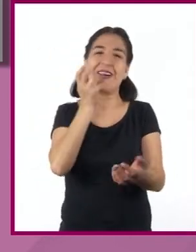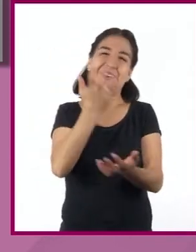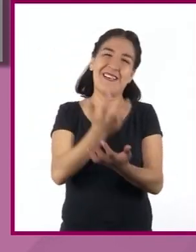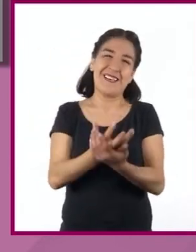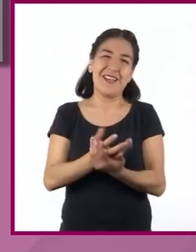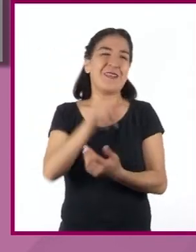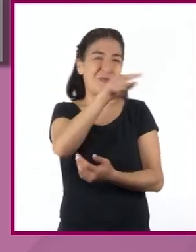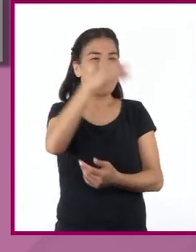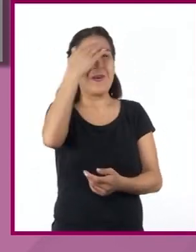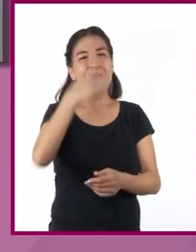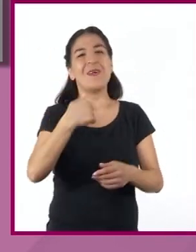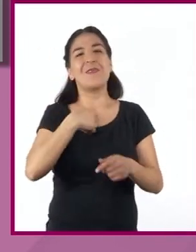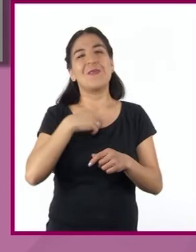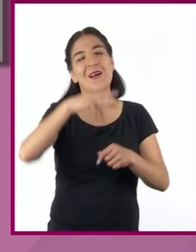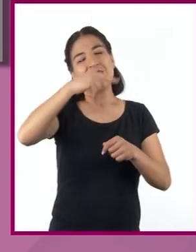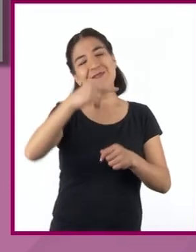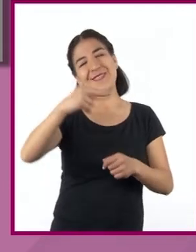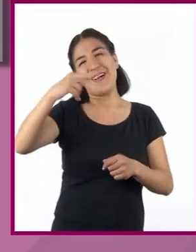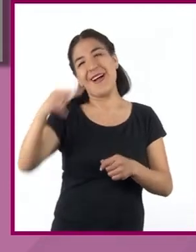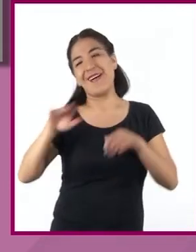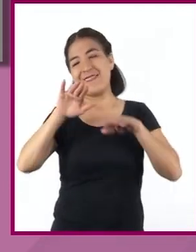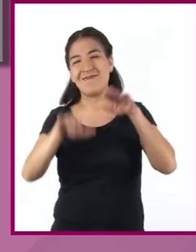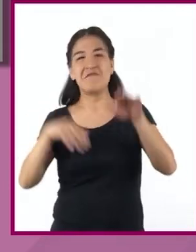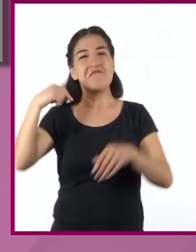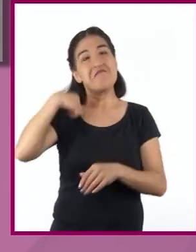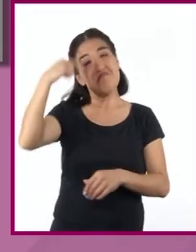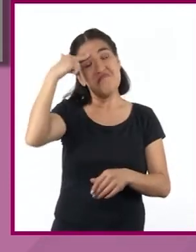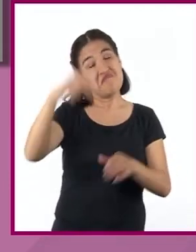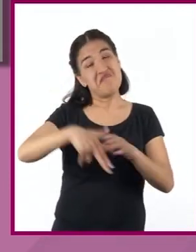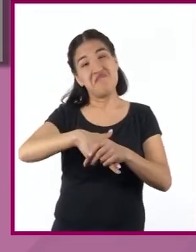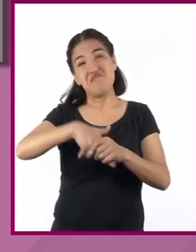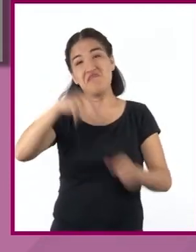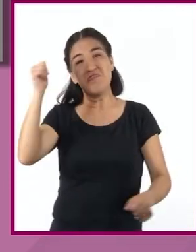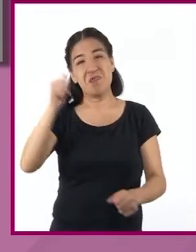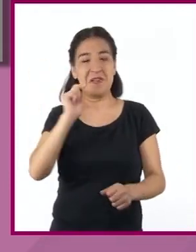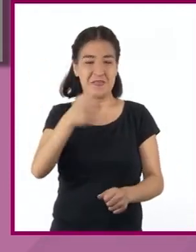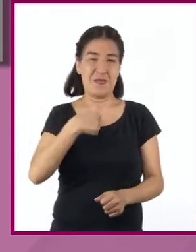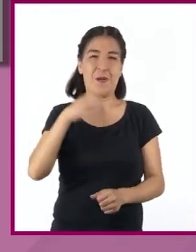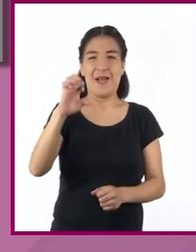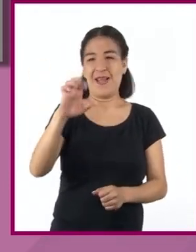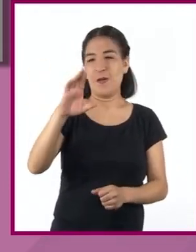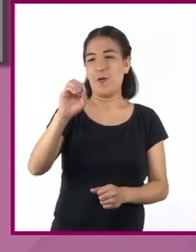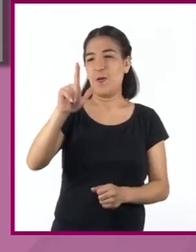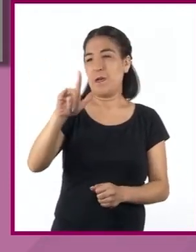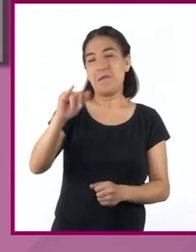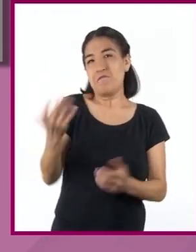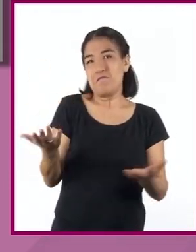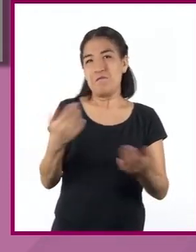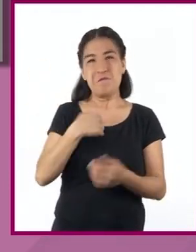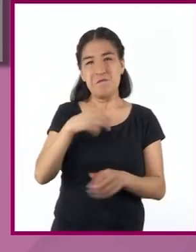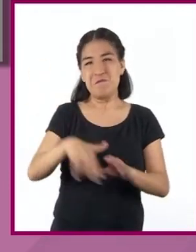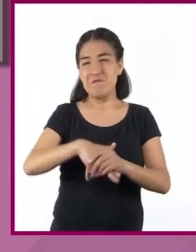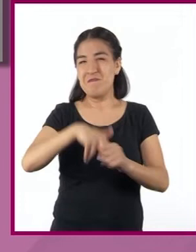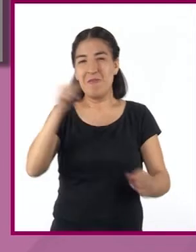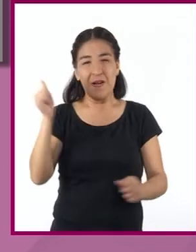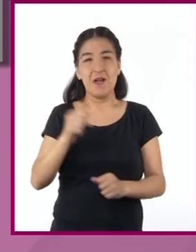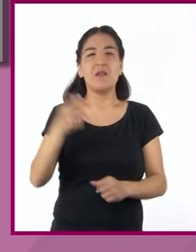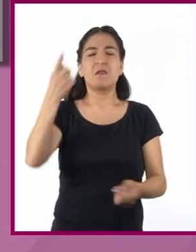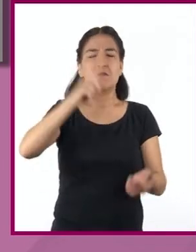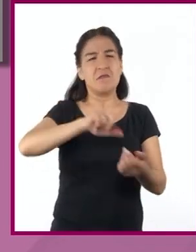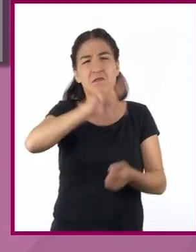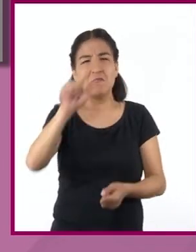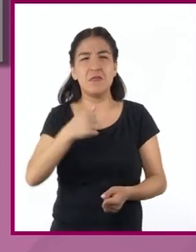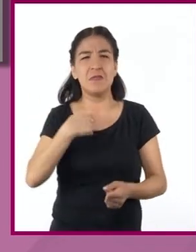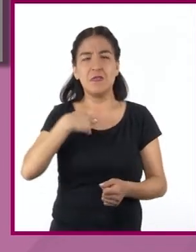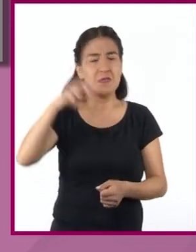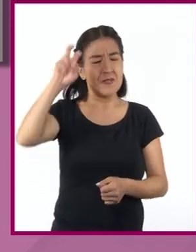saben, nadando sin pensar en nada, como la E. coli que soy. De pronto, soñé que mi cuerpo se